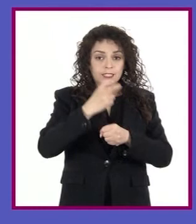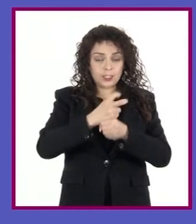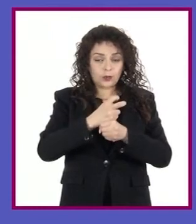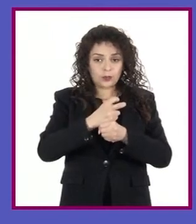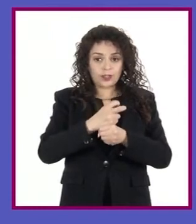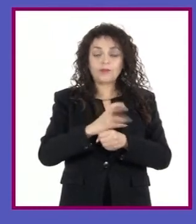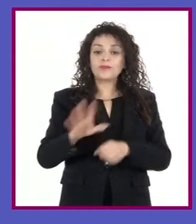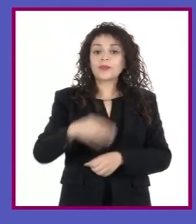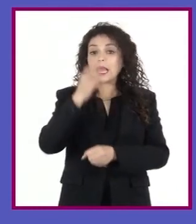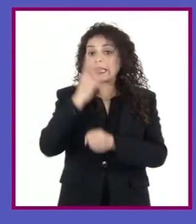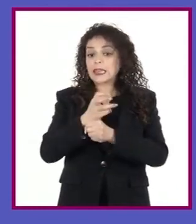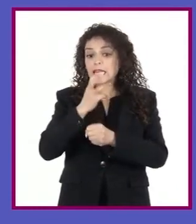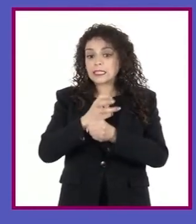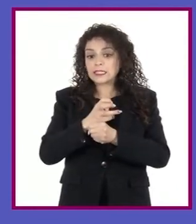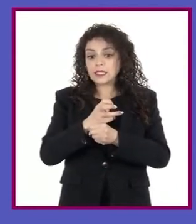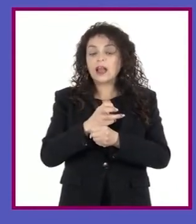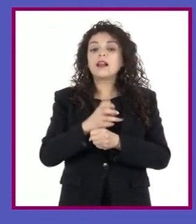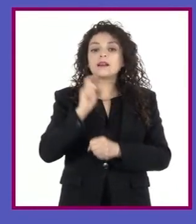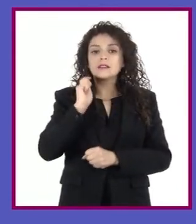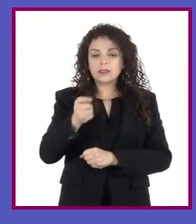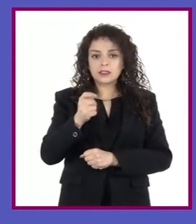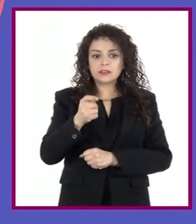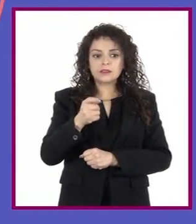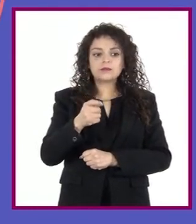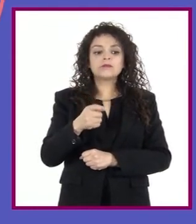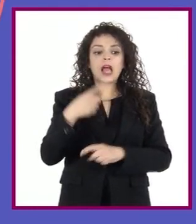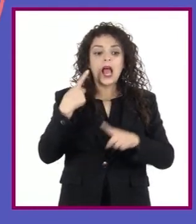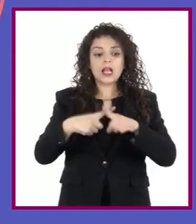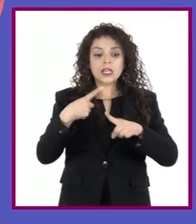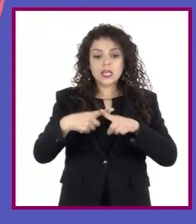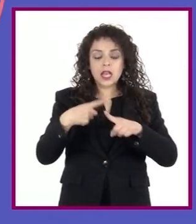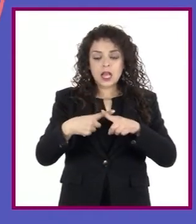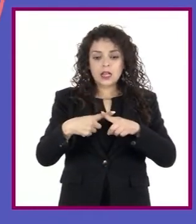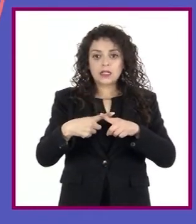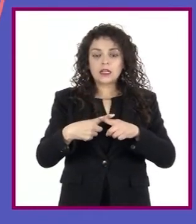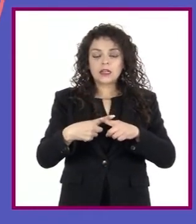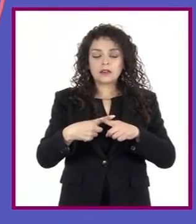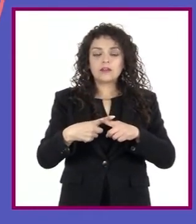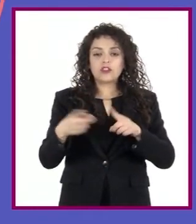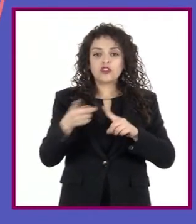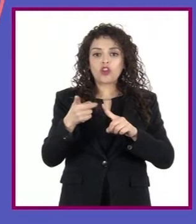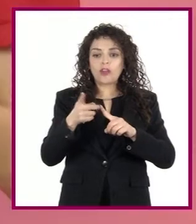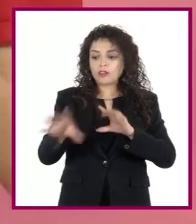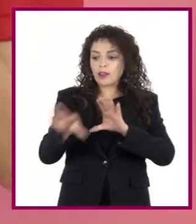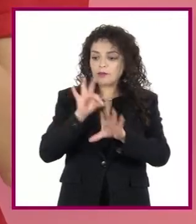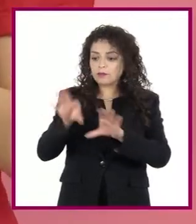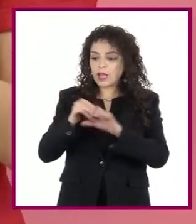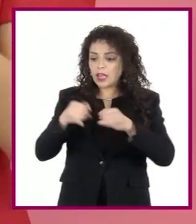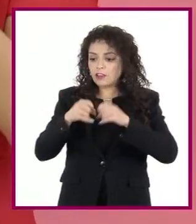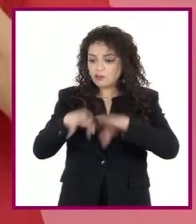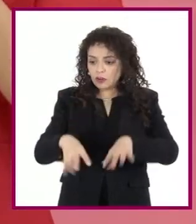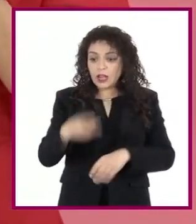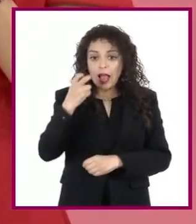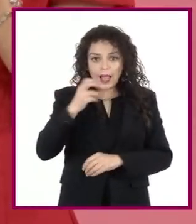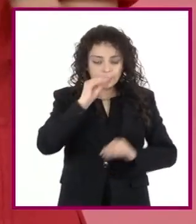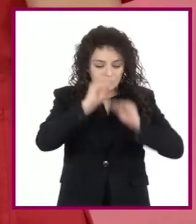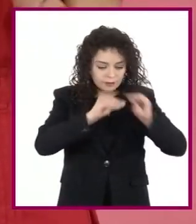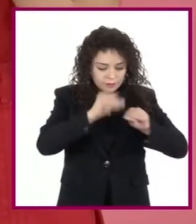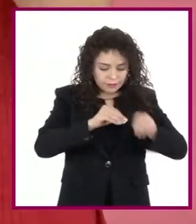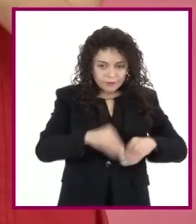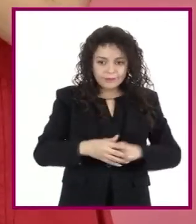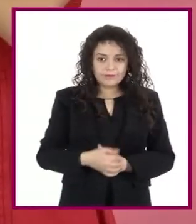en la tercera, la bibliografía o referencias para realizar el documento con lupa. ¿Te puedes